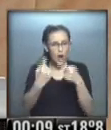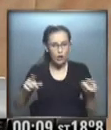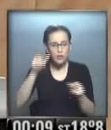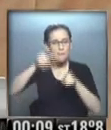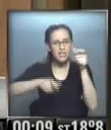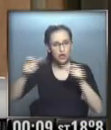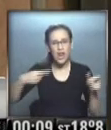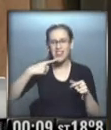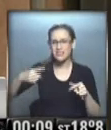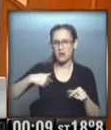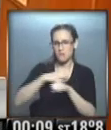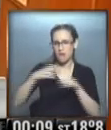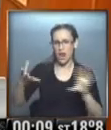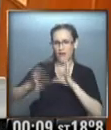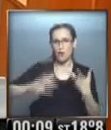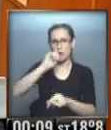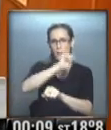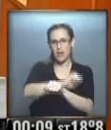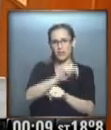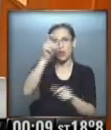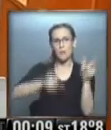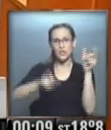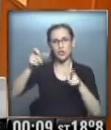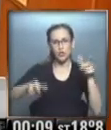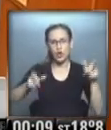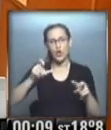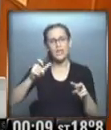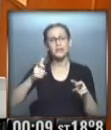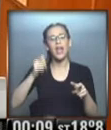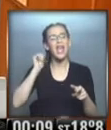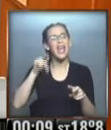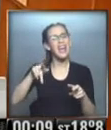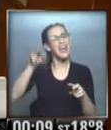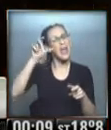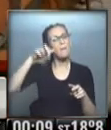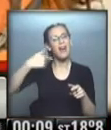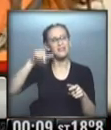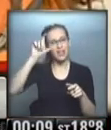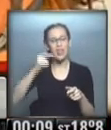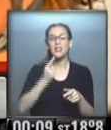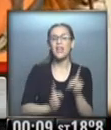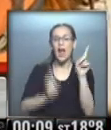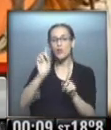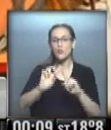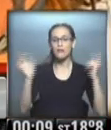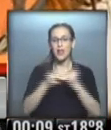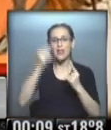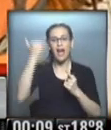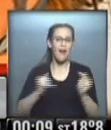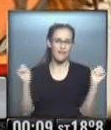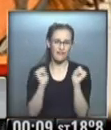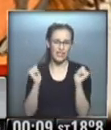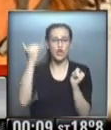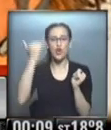las malas condiciones de detención de los activistas, ya que afirman que en algunas de las celdas hace frío y